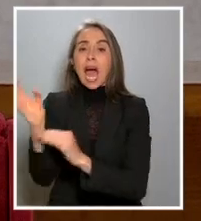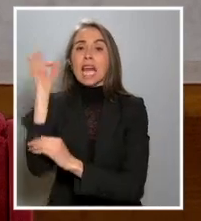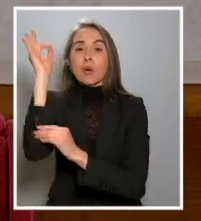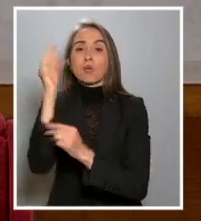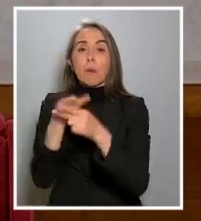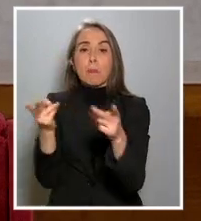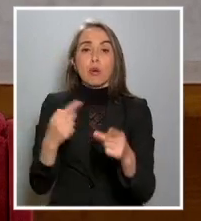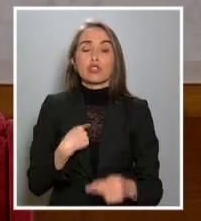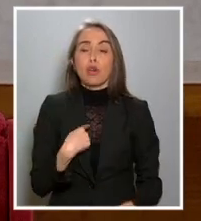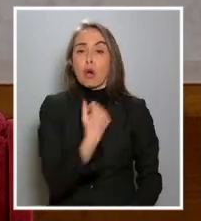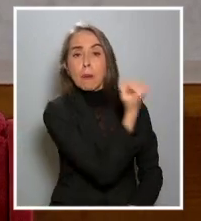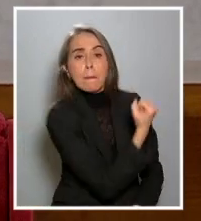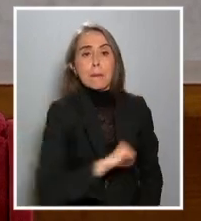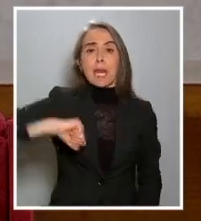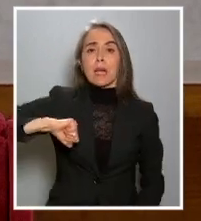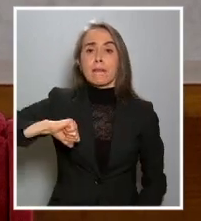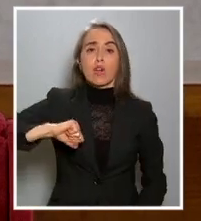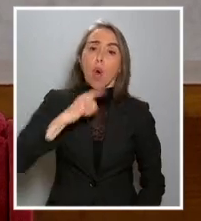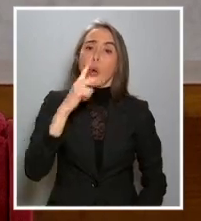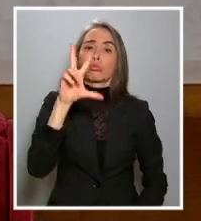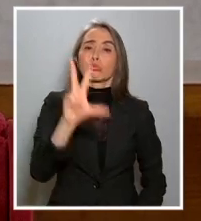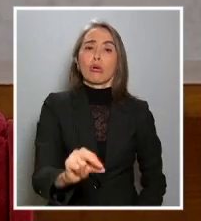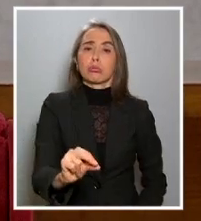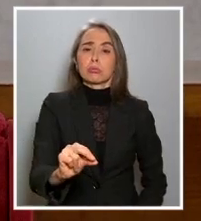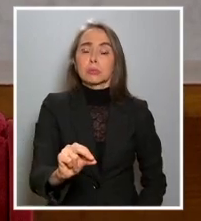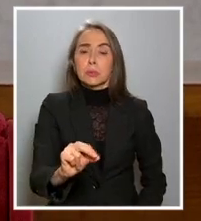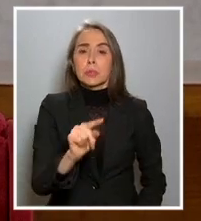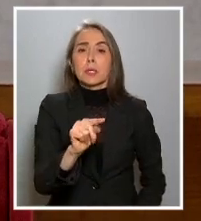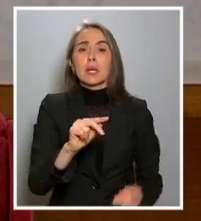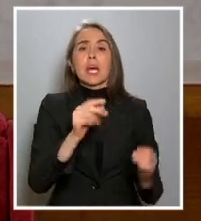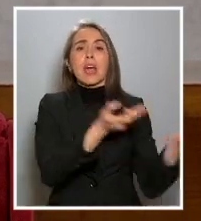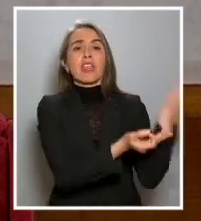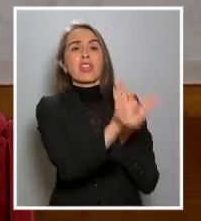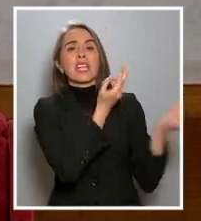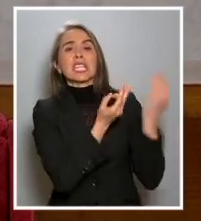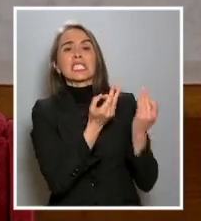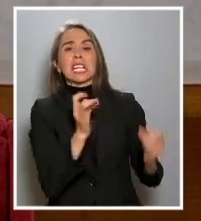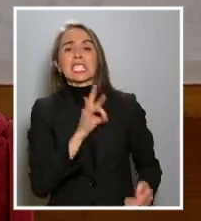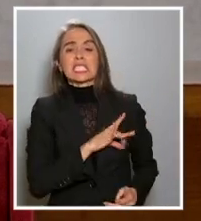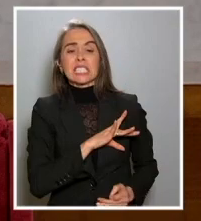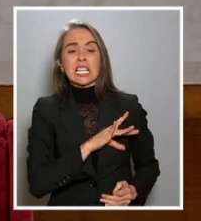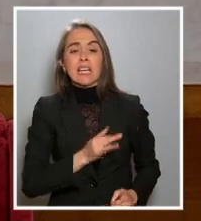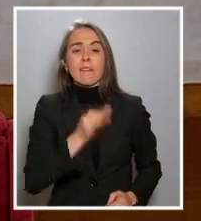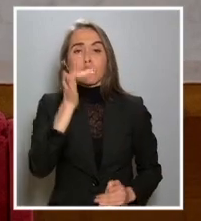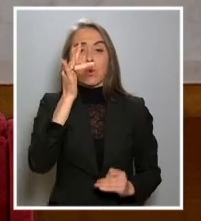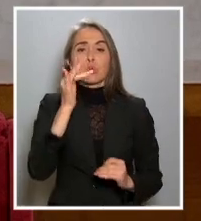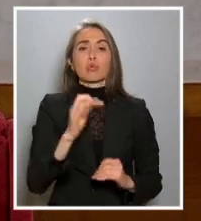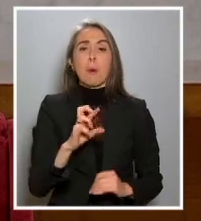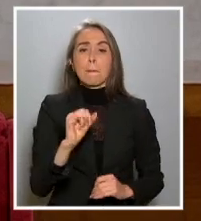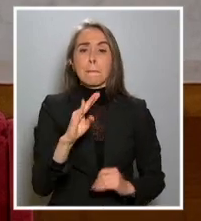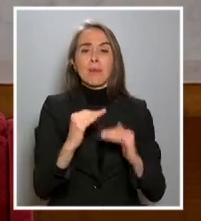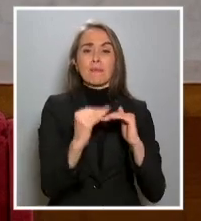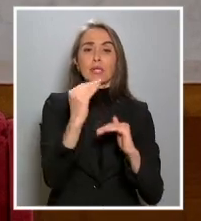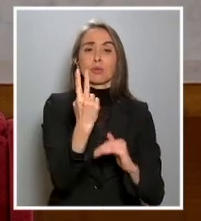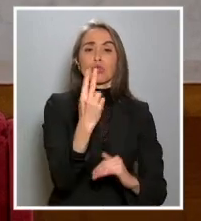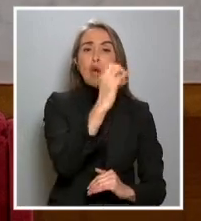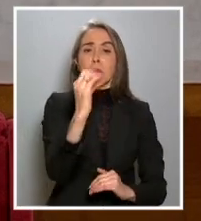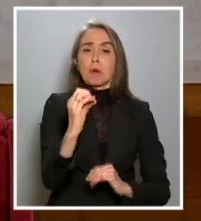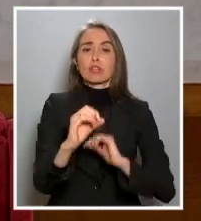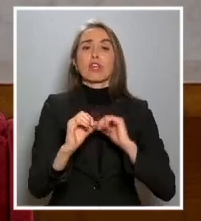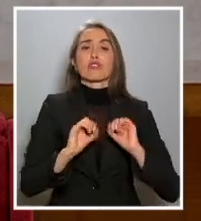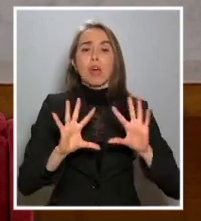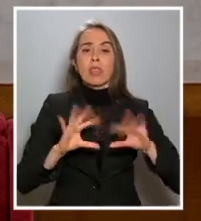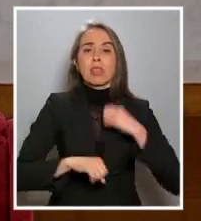Yo me revelo rotundamente frente a los pronósticos que dicen que Chile está destinado a crecer solamente un 2% promedio en las próximas